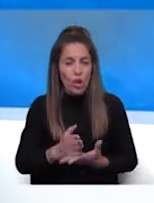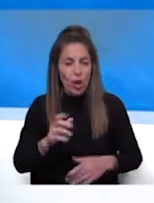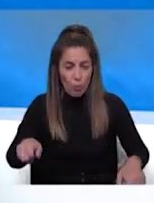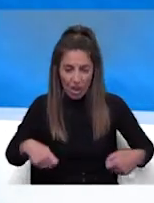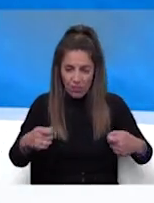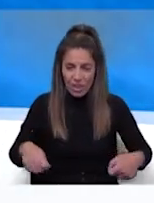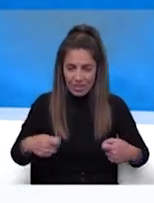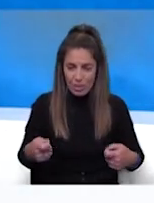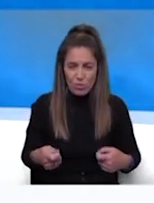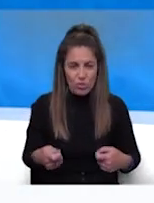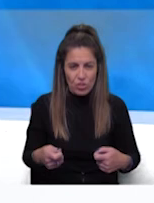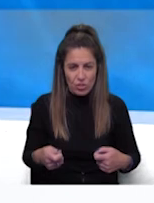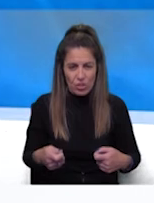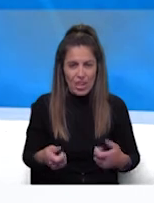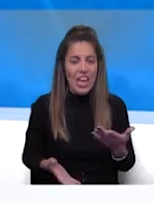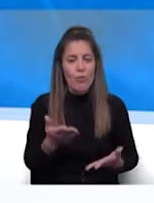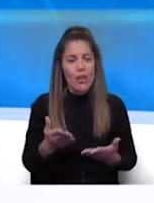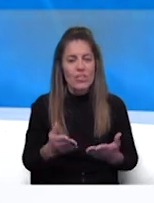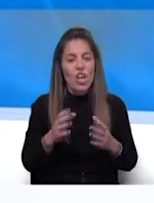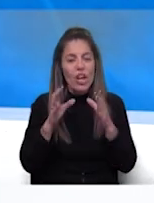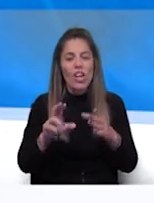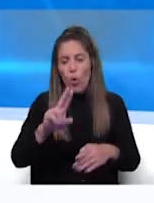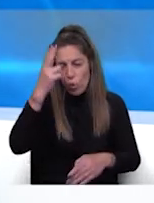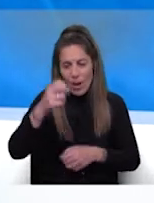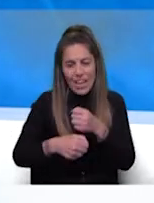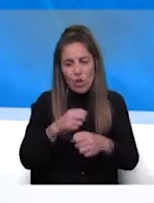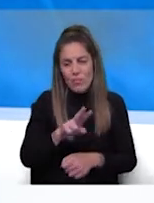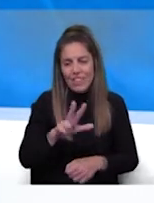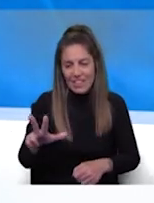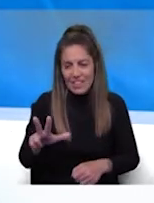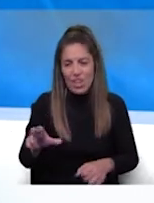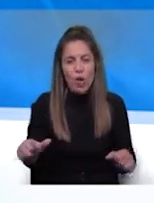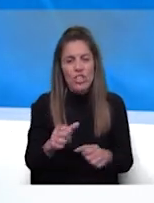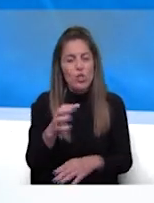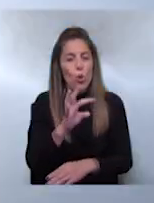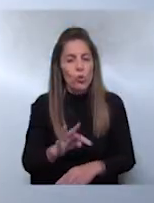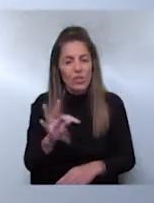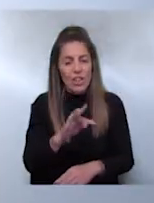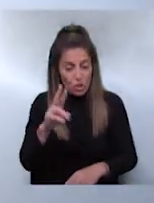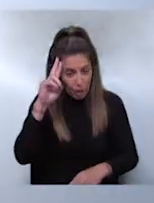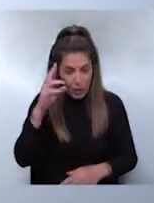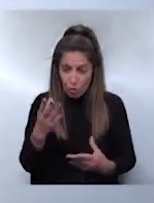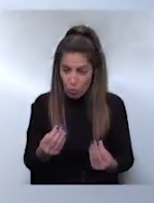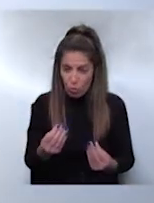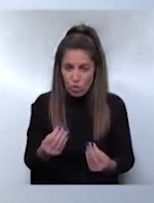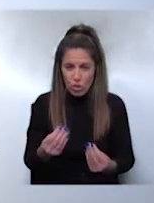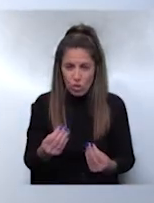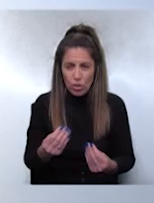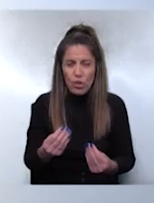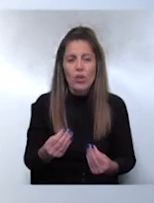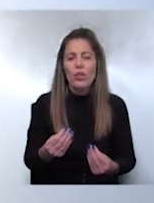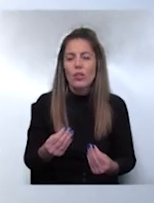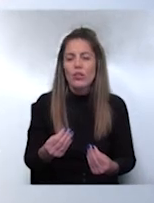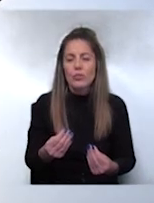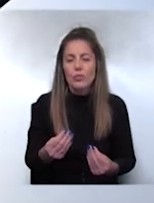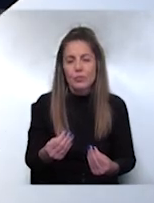de activos. Evaluación de riesgo de Uruguay de 2023, lo hizo un técnico al que yo respeto mucho, Alejandro Montes de